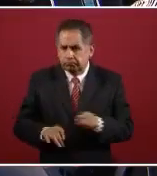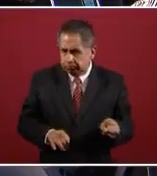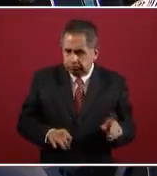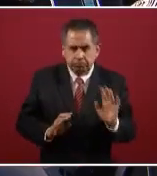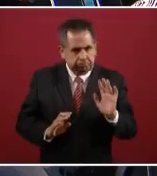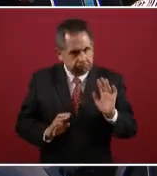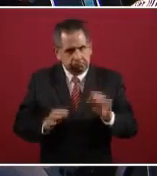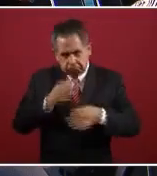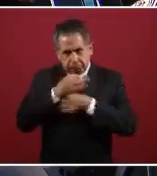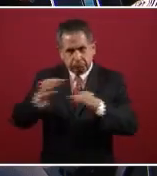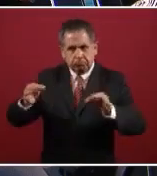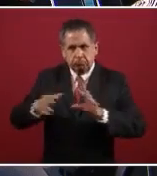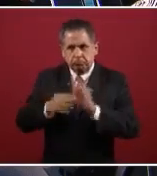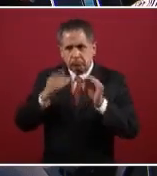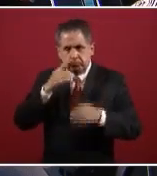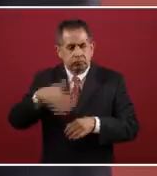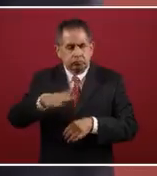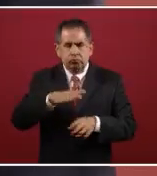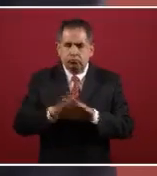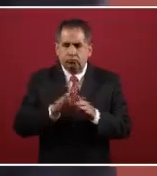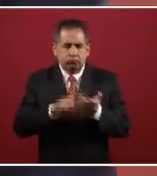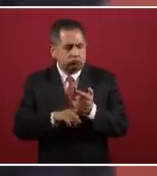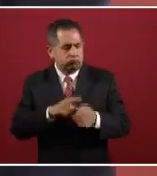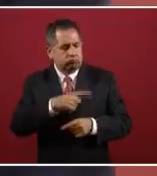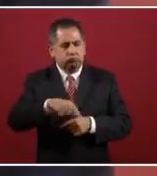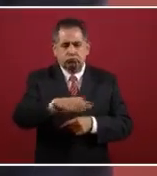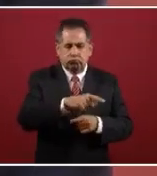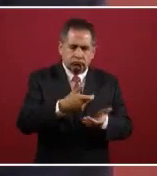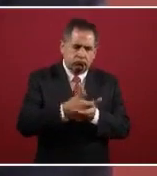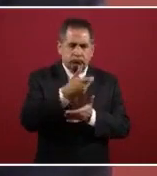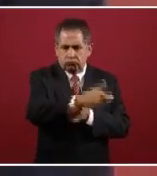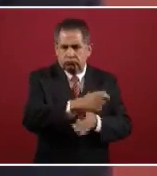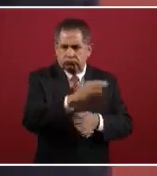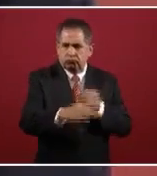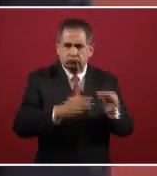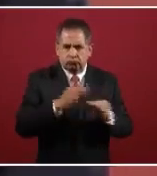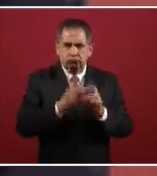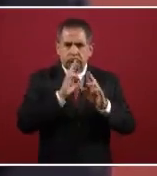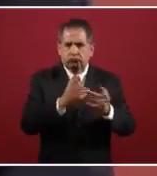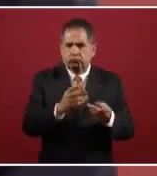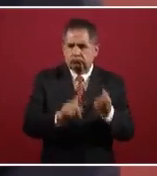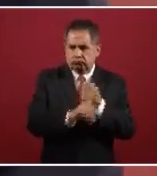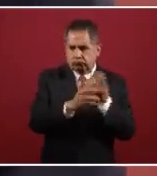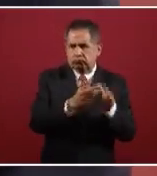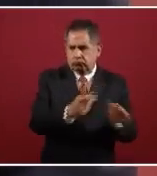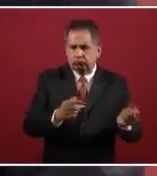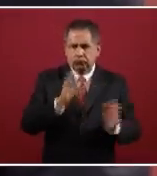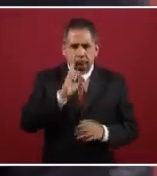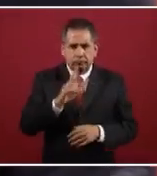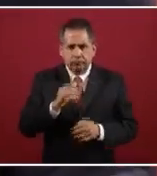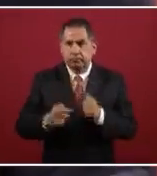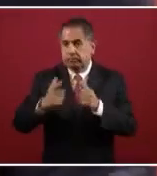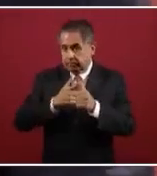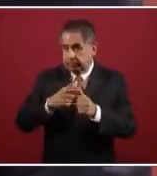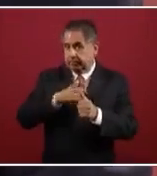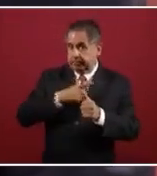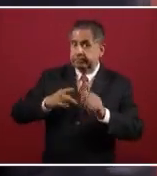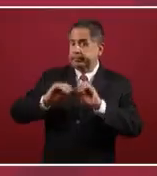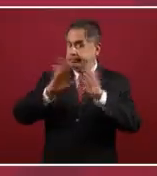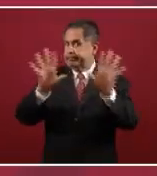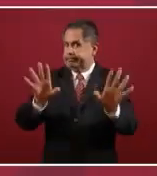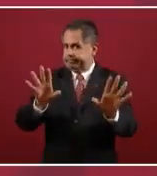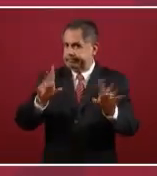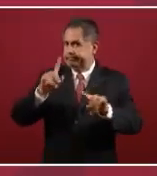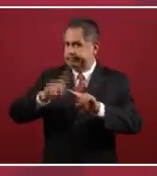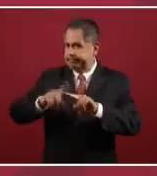y buscar la forma, de todas maneras, de resolver el problema. Pero primero aclarar,